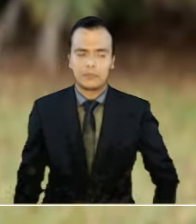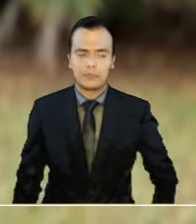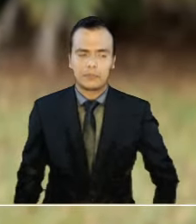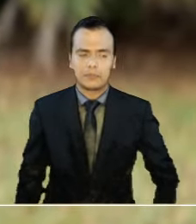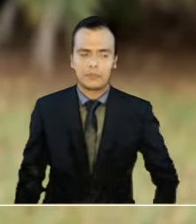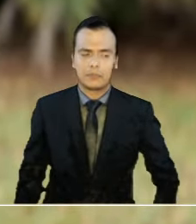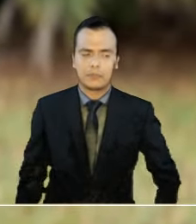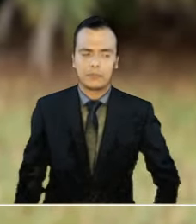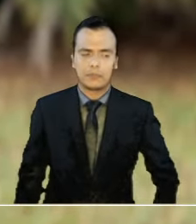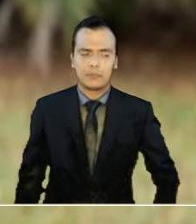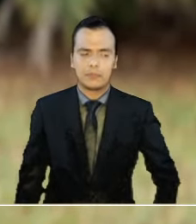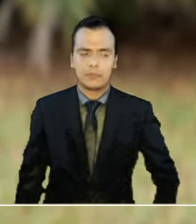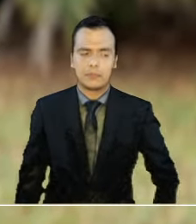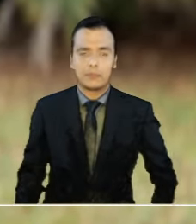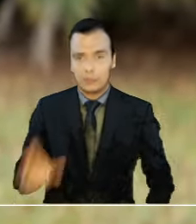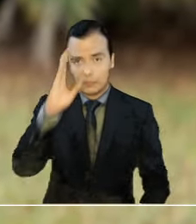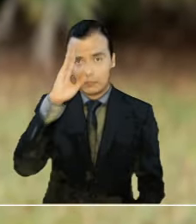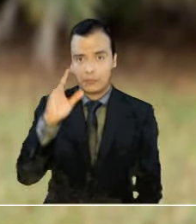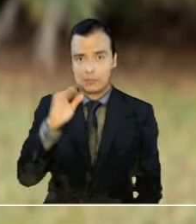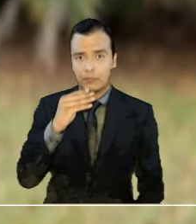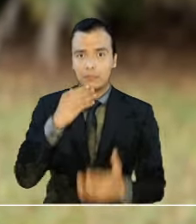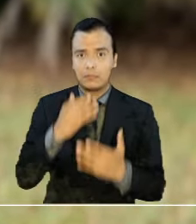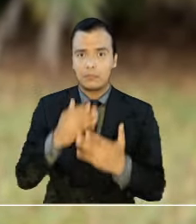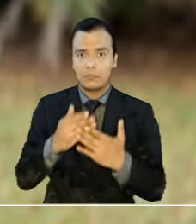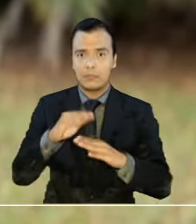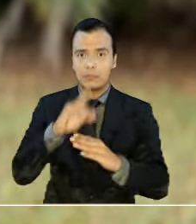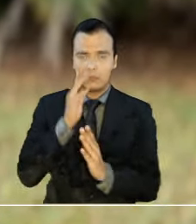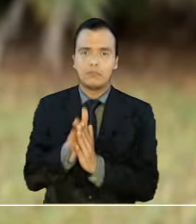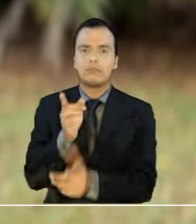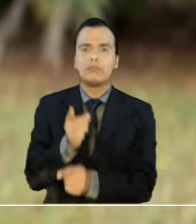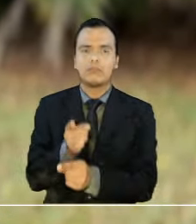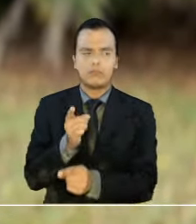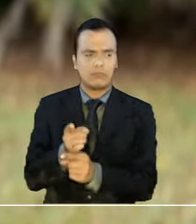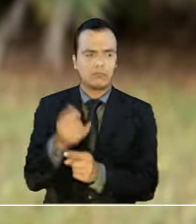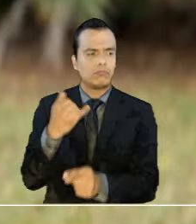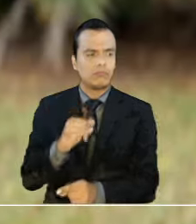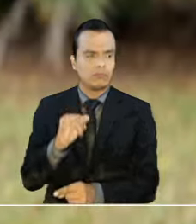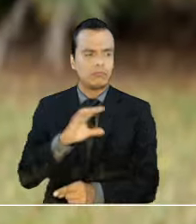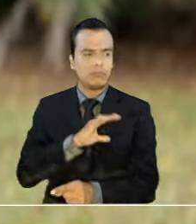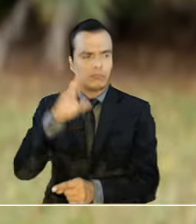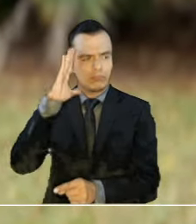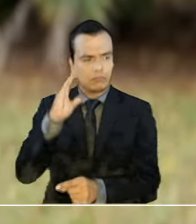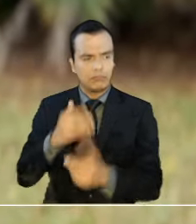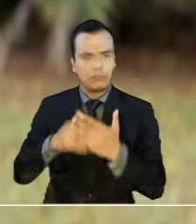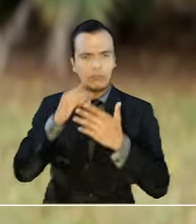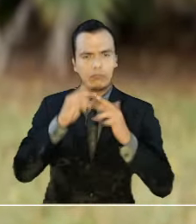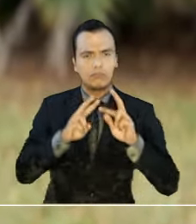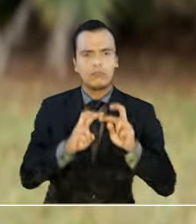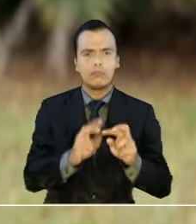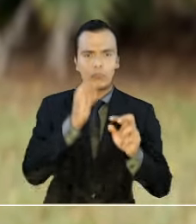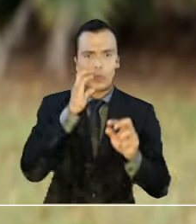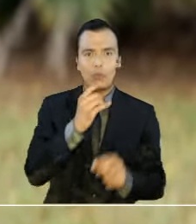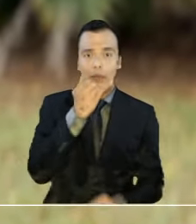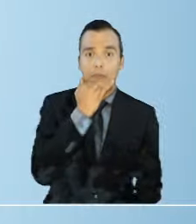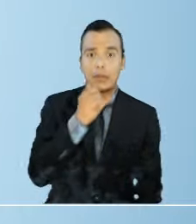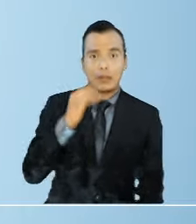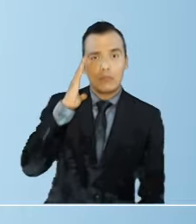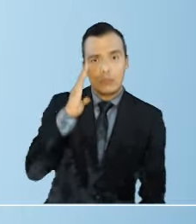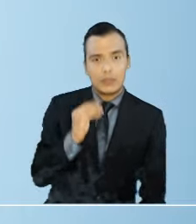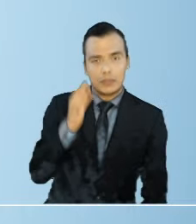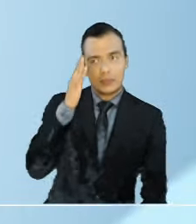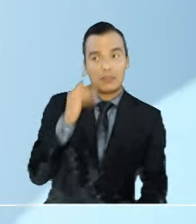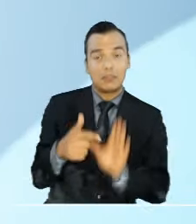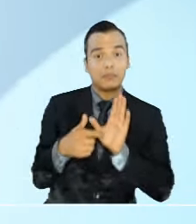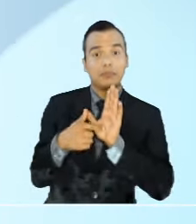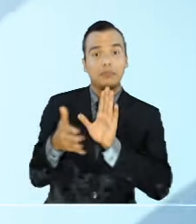Hola, muy buenas tardes. Efectivamente, pues la Policía Nacional ya investiga al uniformado que protagonizó esa situación y que quedó registrada en un video